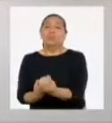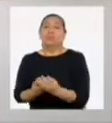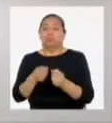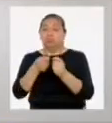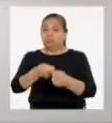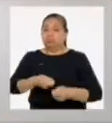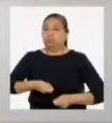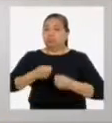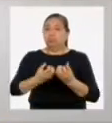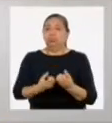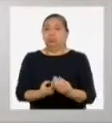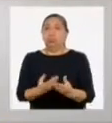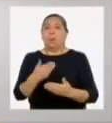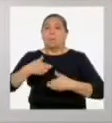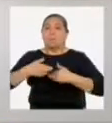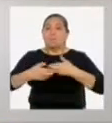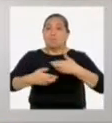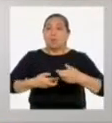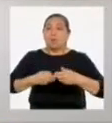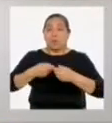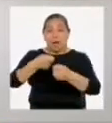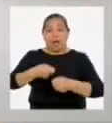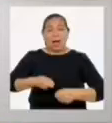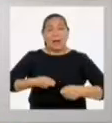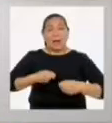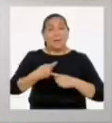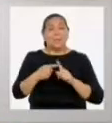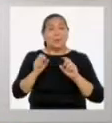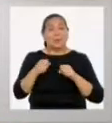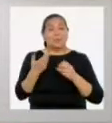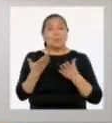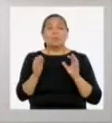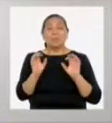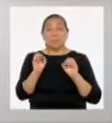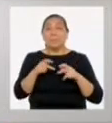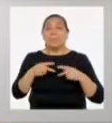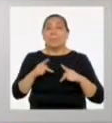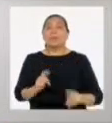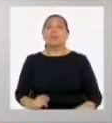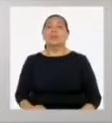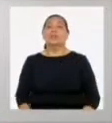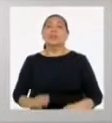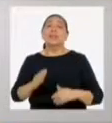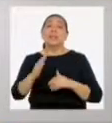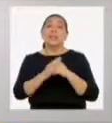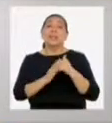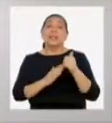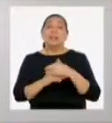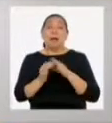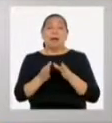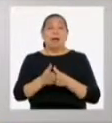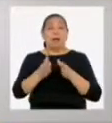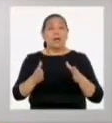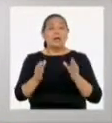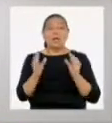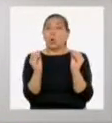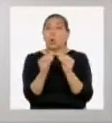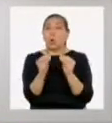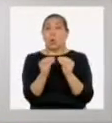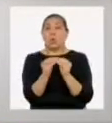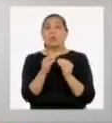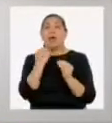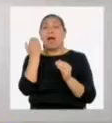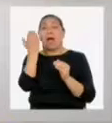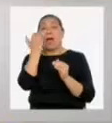cultivo que aseguraron la producción agrícola y permitieron también la construcción de grandes